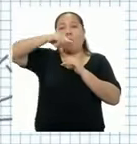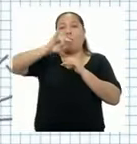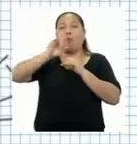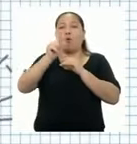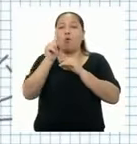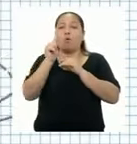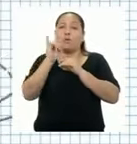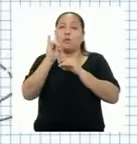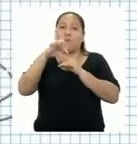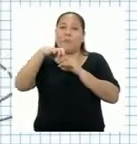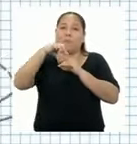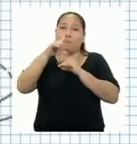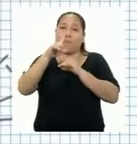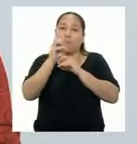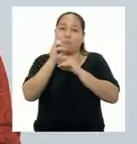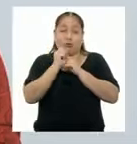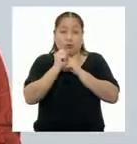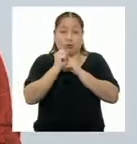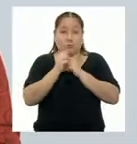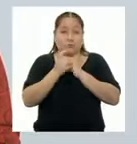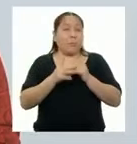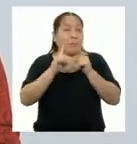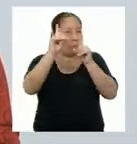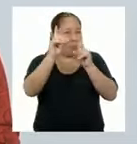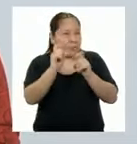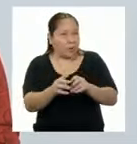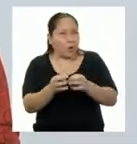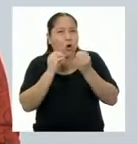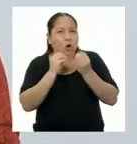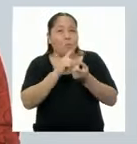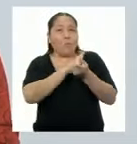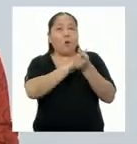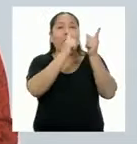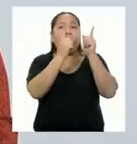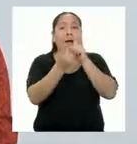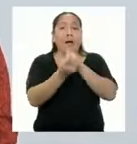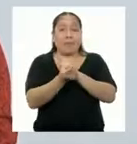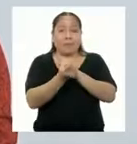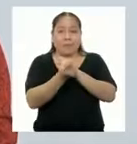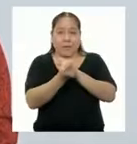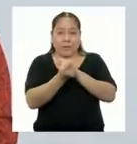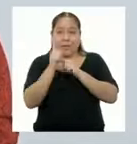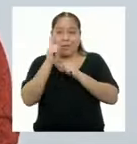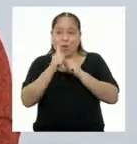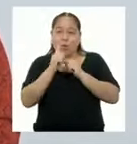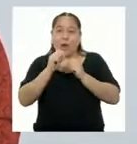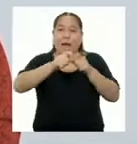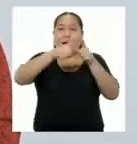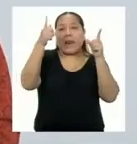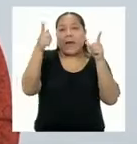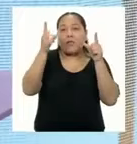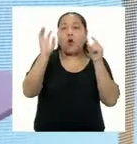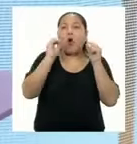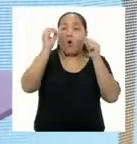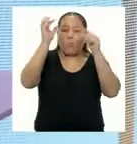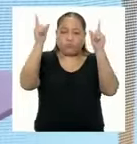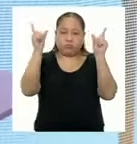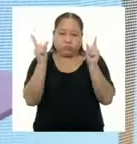Ahora le pregunto, ¿cómo convierten las unidades de longitud en una más grande o una más